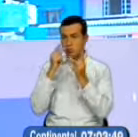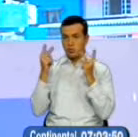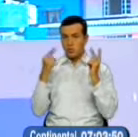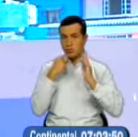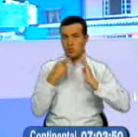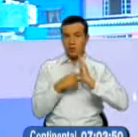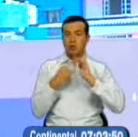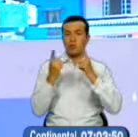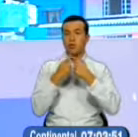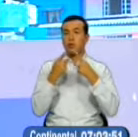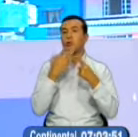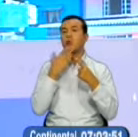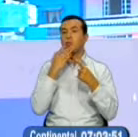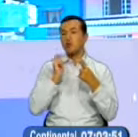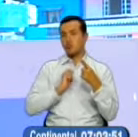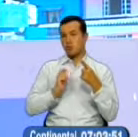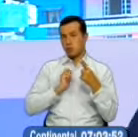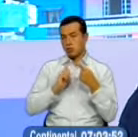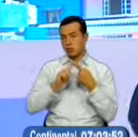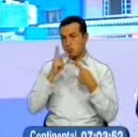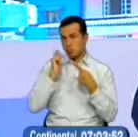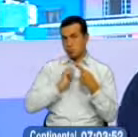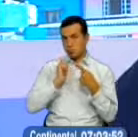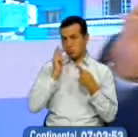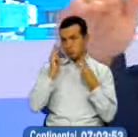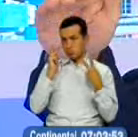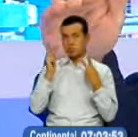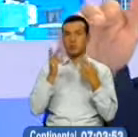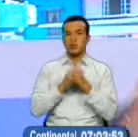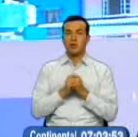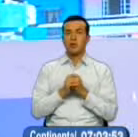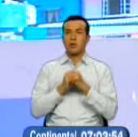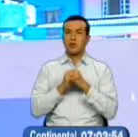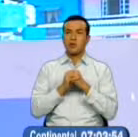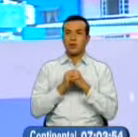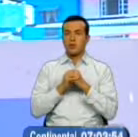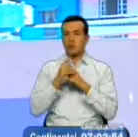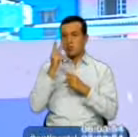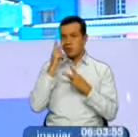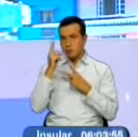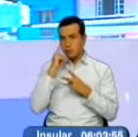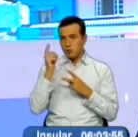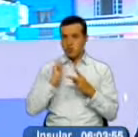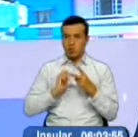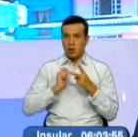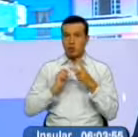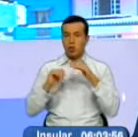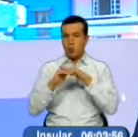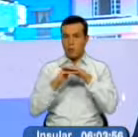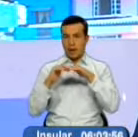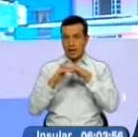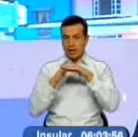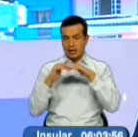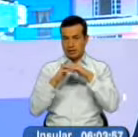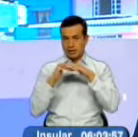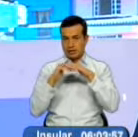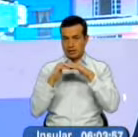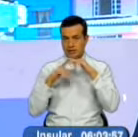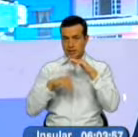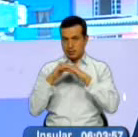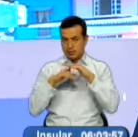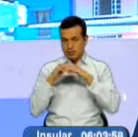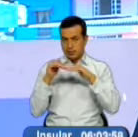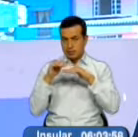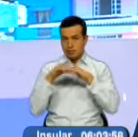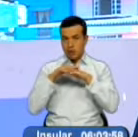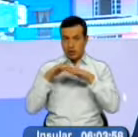forma de medirla es a través de los ingresos, es decir, se parte de un umbral mínimo de ingreso que permita satisfacer las